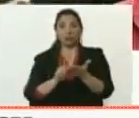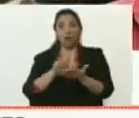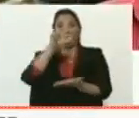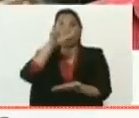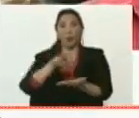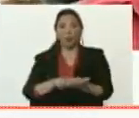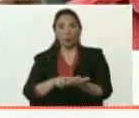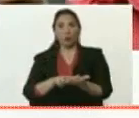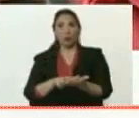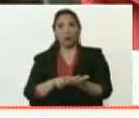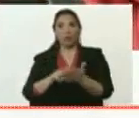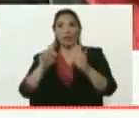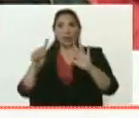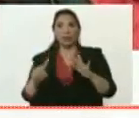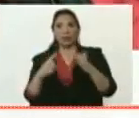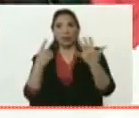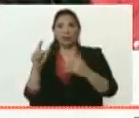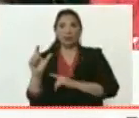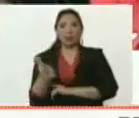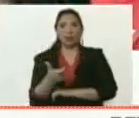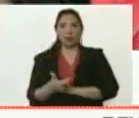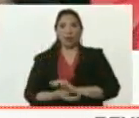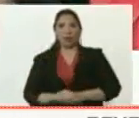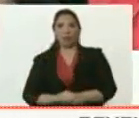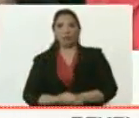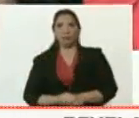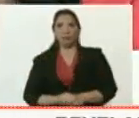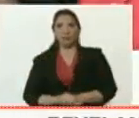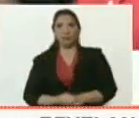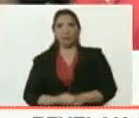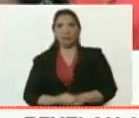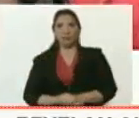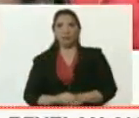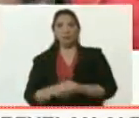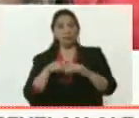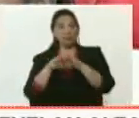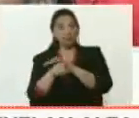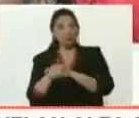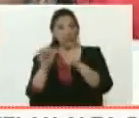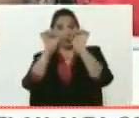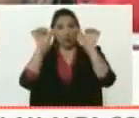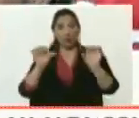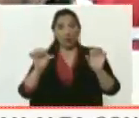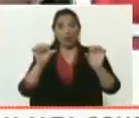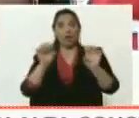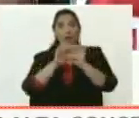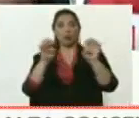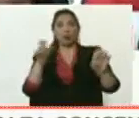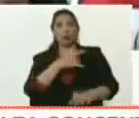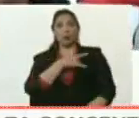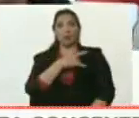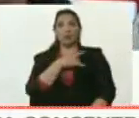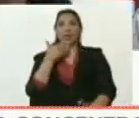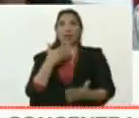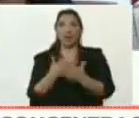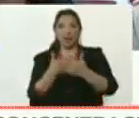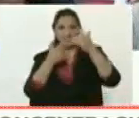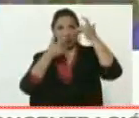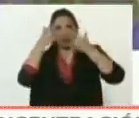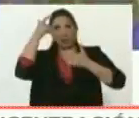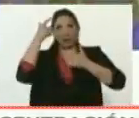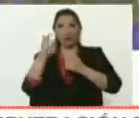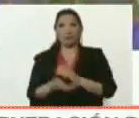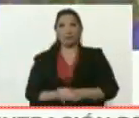grado, haber pasado toda la primaria. Y para ingresar al sistema de educación universitaria, gracias al comandante